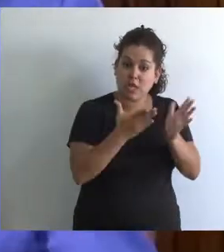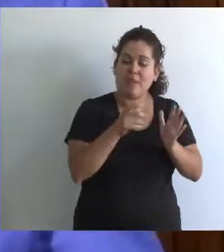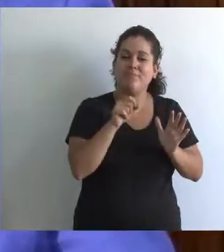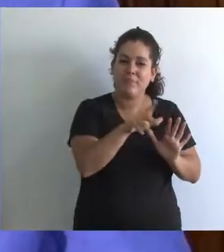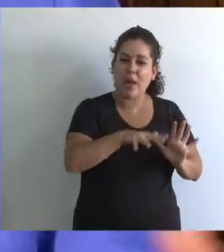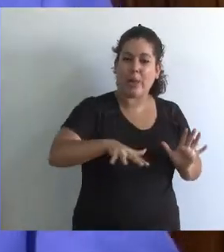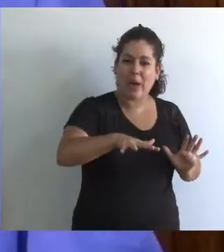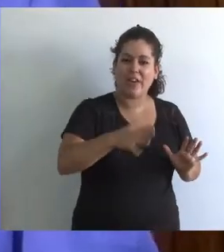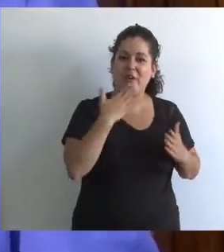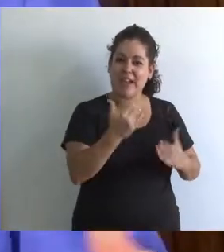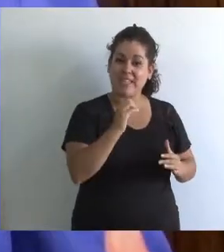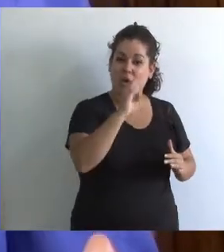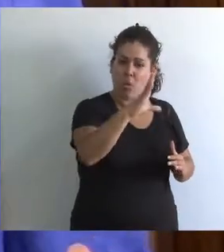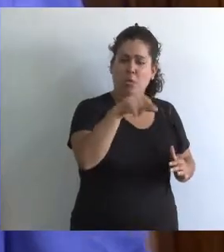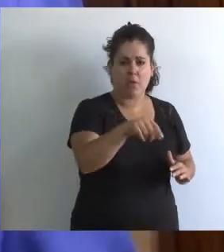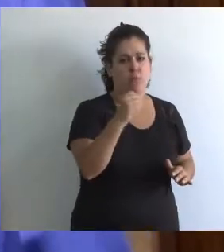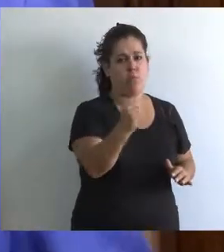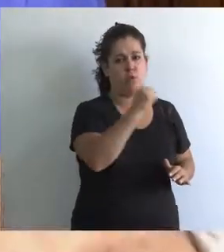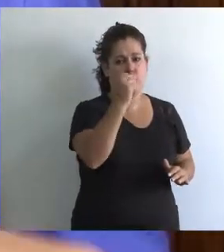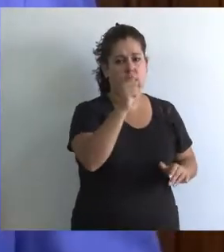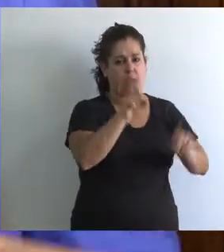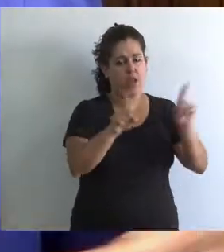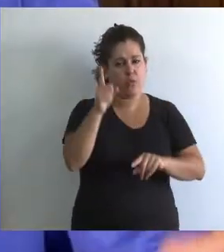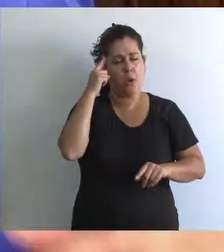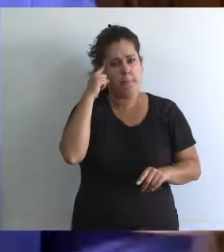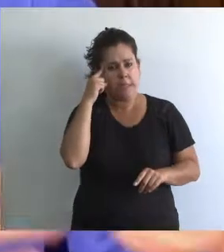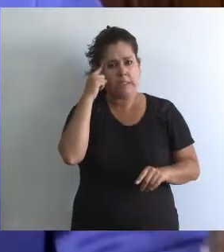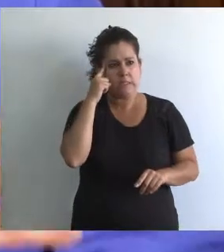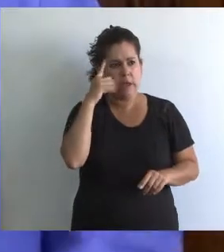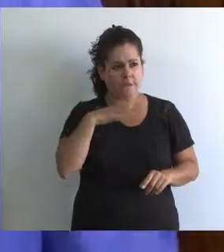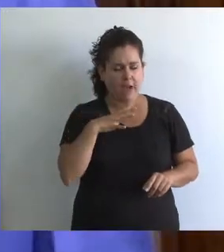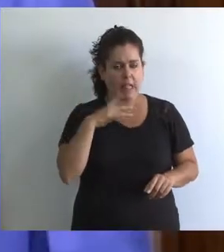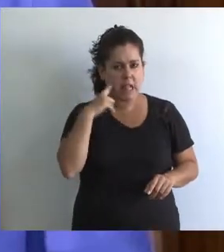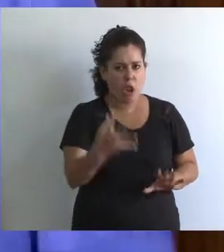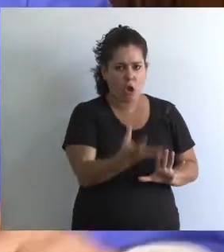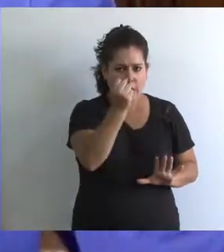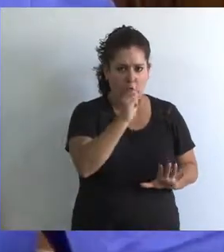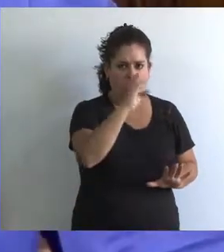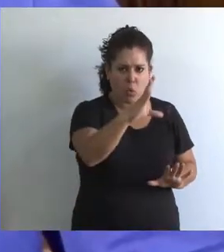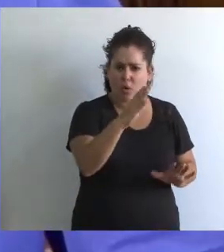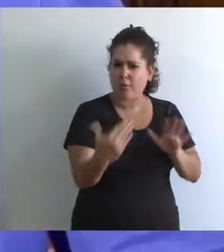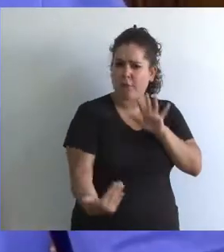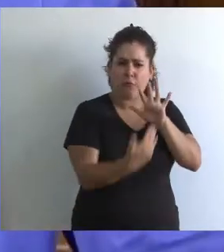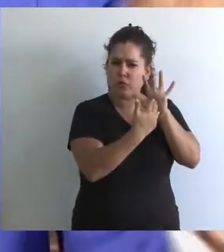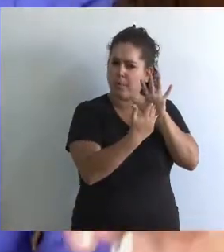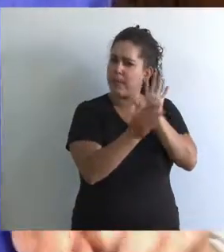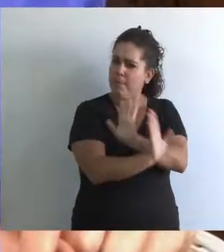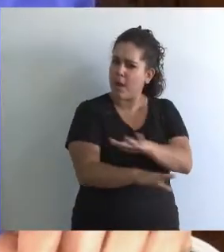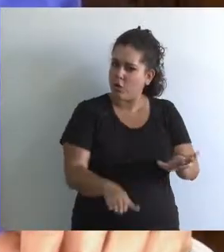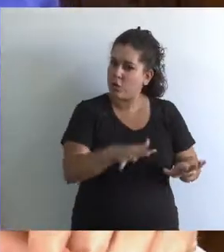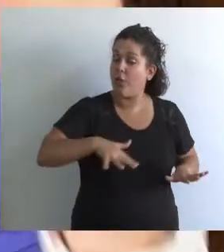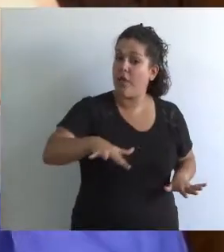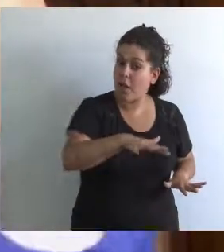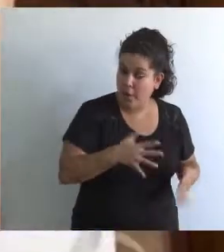en el barrio a través del club, importante. Uno se pregunta, ¿todavía no hemos logrado esto tan fundamentales para